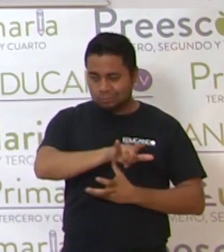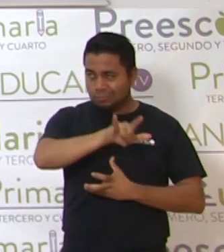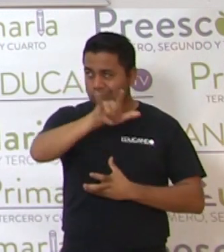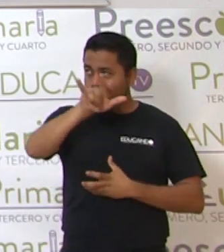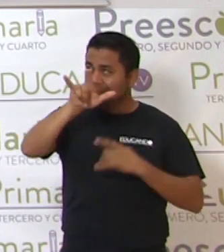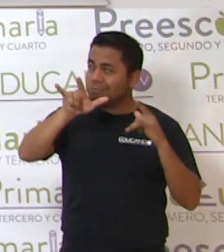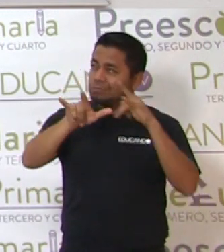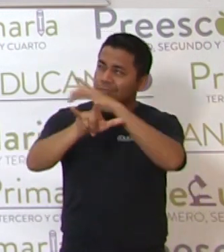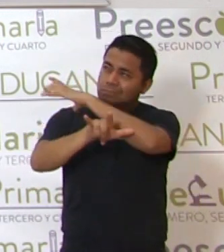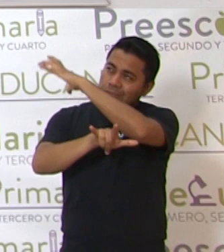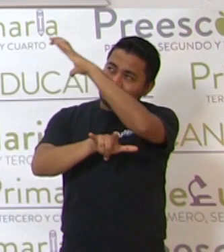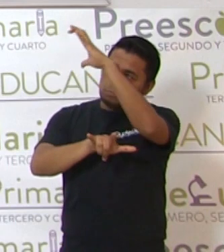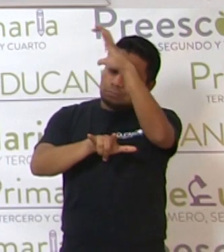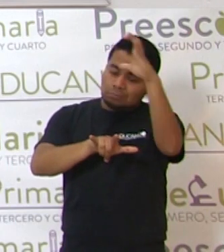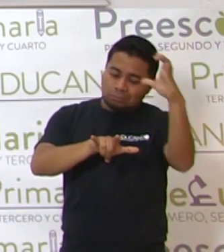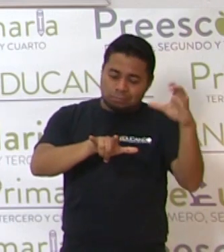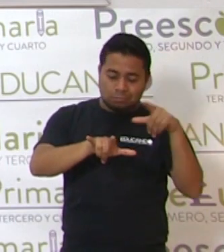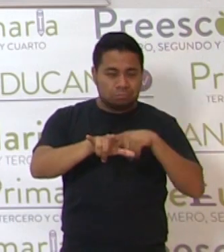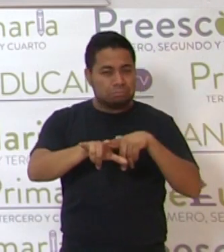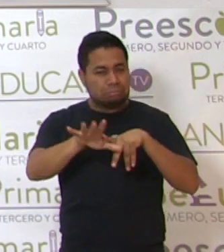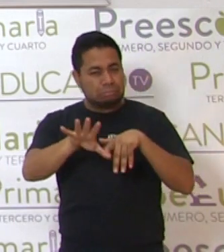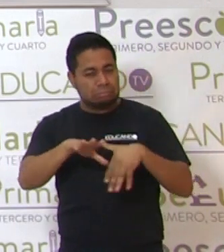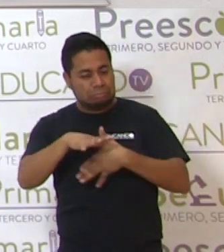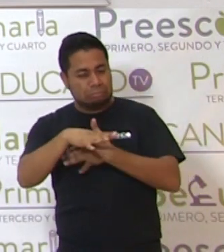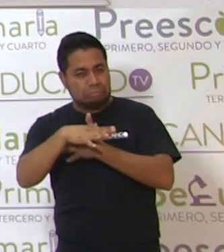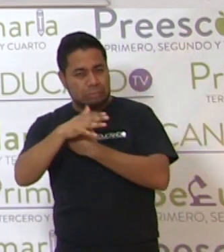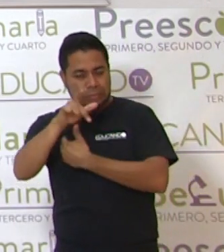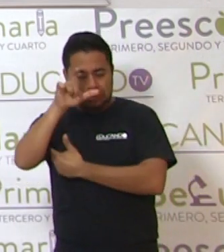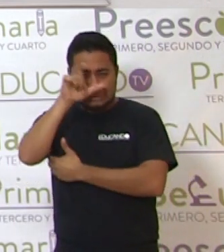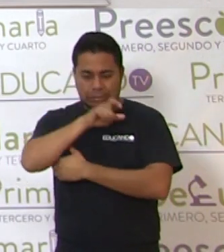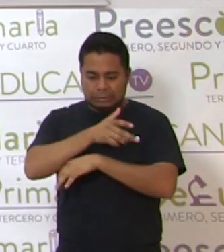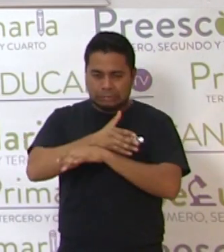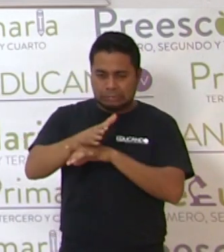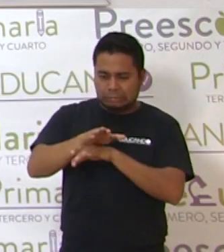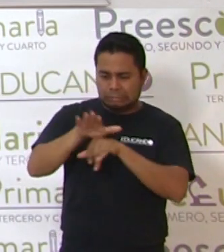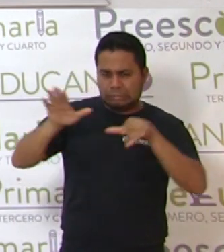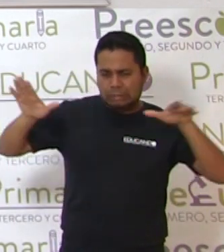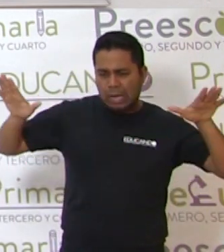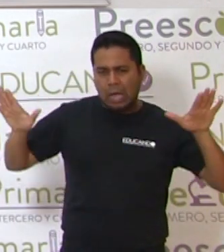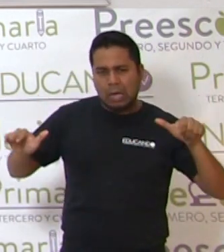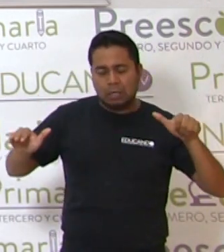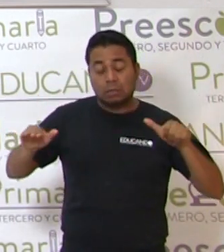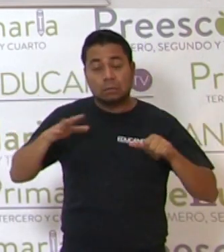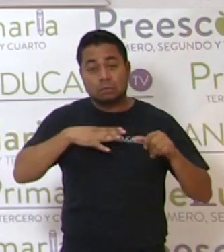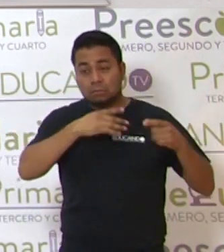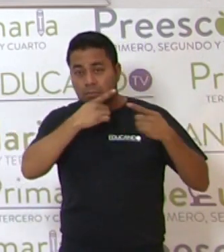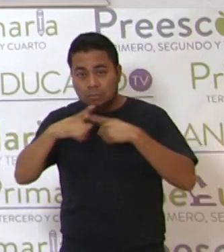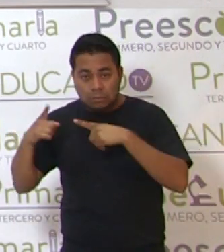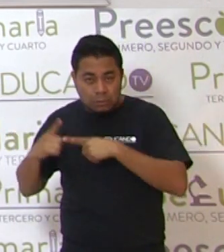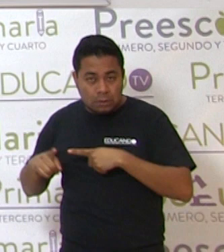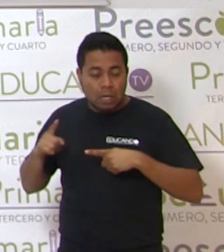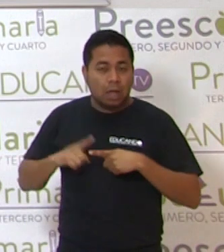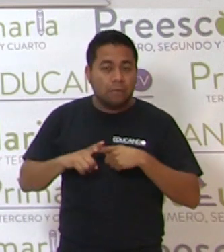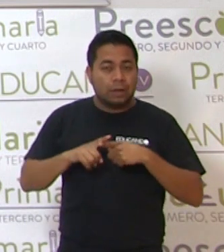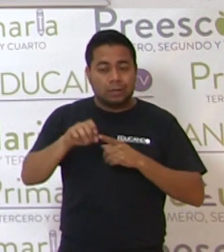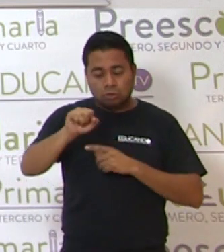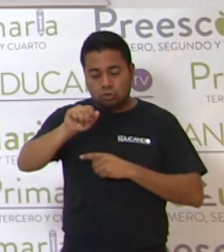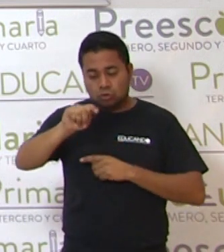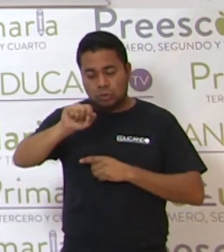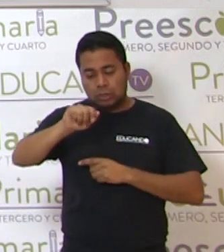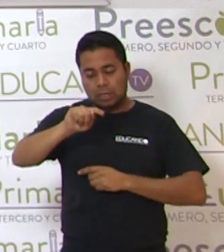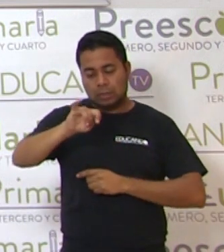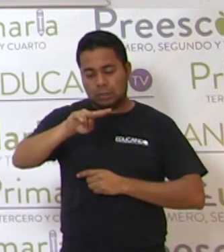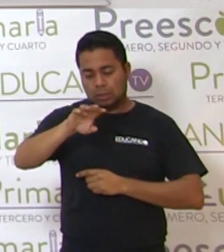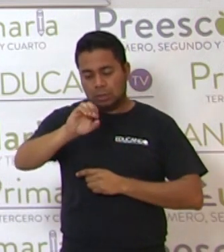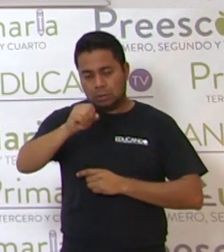águila blanca, de alas enormes y brillantes. Ahí estamos utilizando diferentes sustantivos para especificar